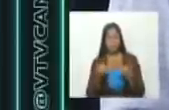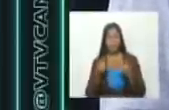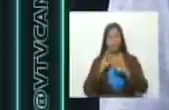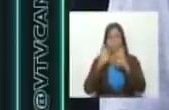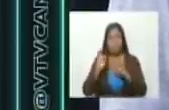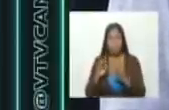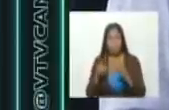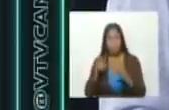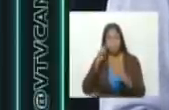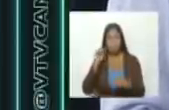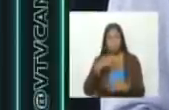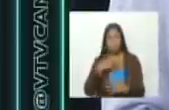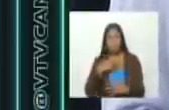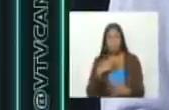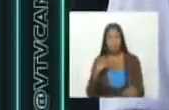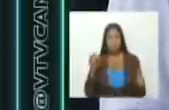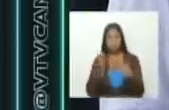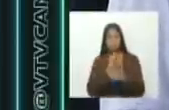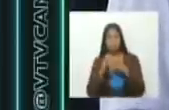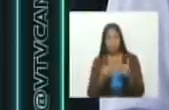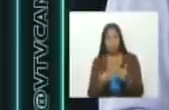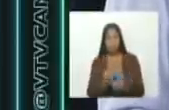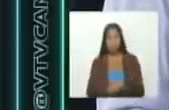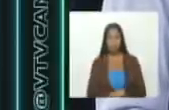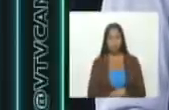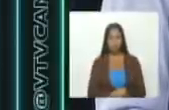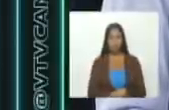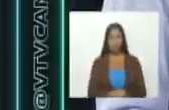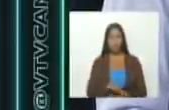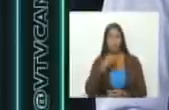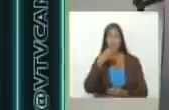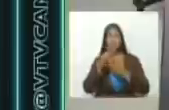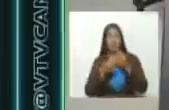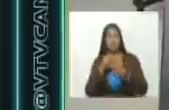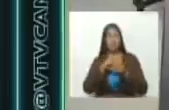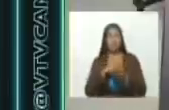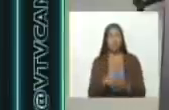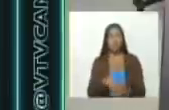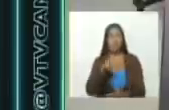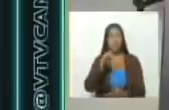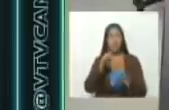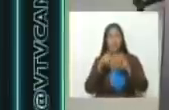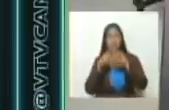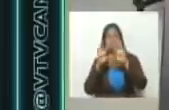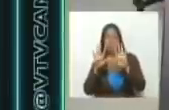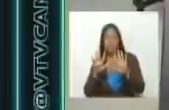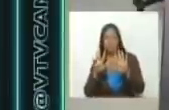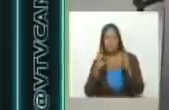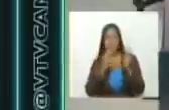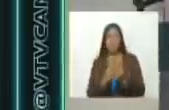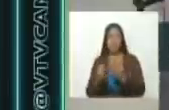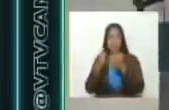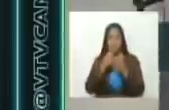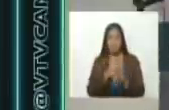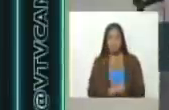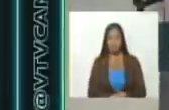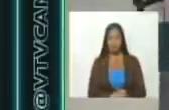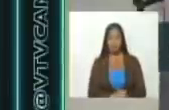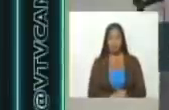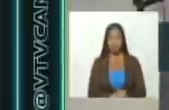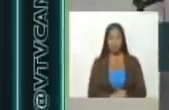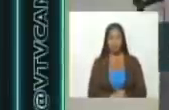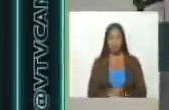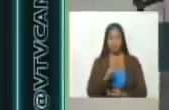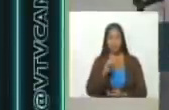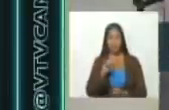corruptela, eso es inadmisible en un proyecto revolucionario. ¿Cómo aplicamos el 1x10 en la economía? No, el 1x10 va